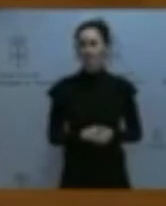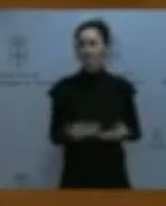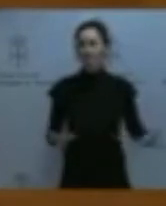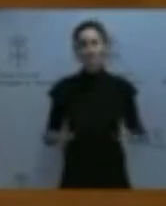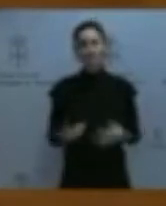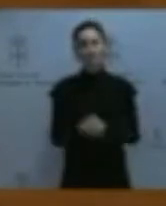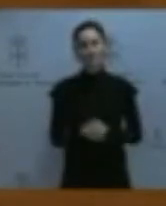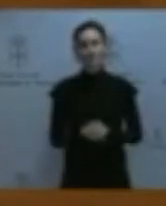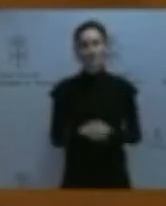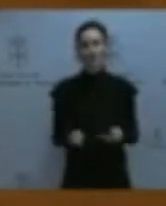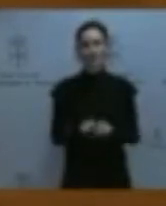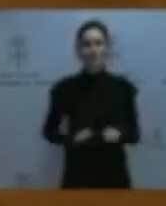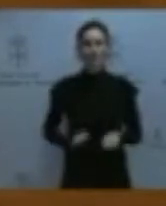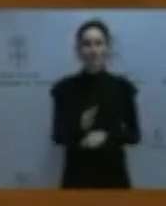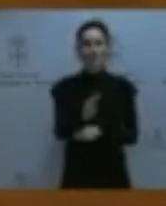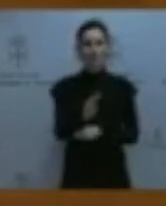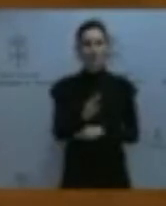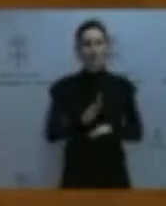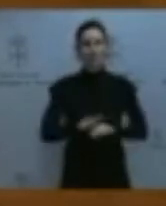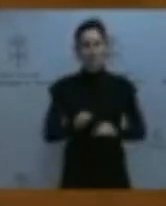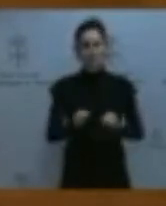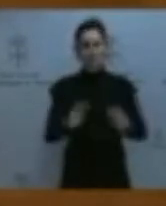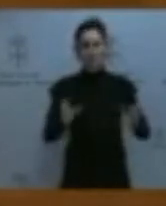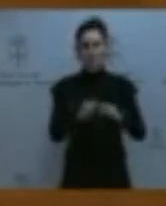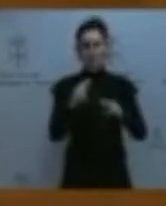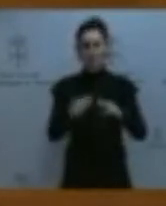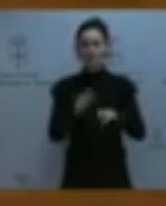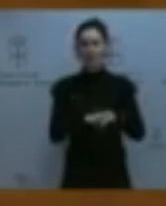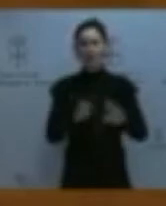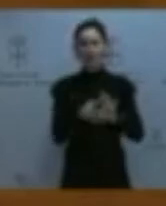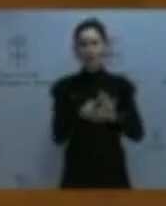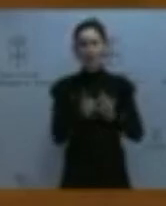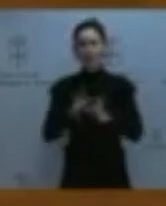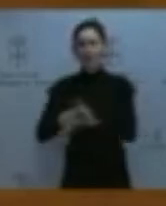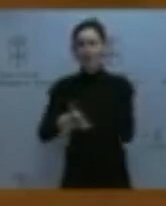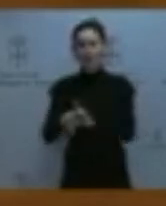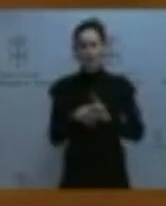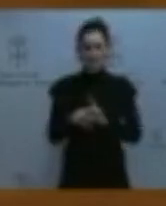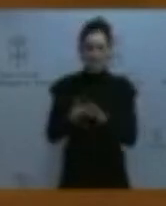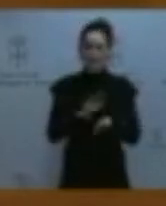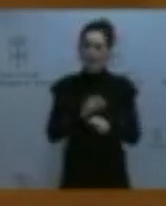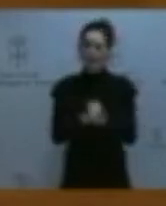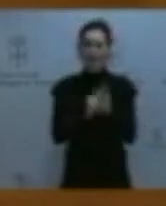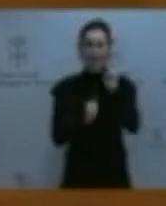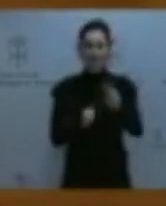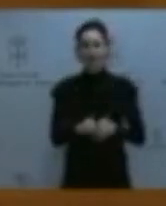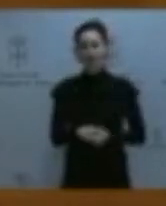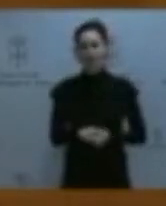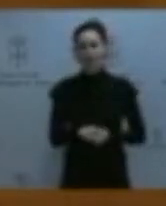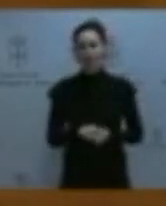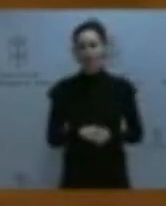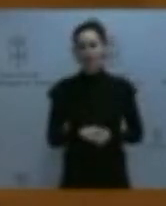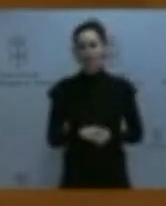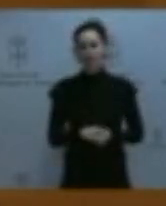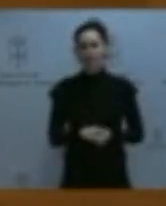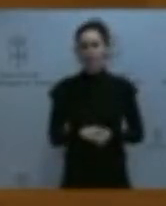Seguramente fue una inversión práctica de su partido la alianza electoral para mantener la visibilidad de una marca, pero porque les aseguró el